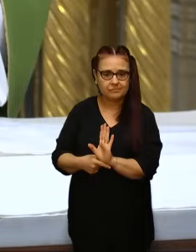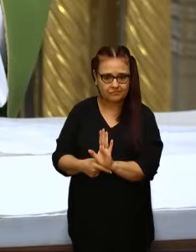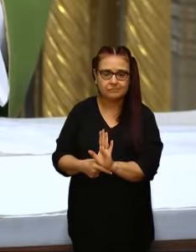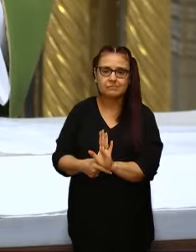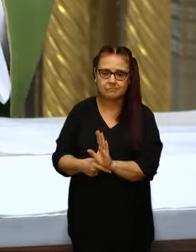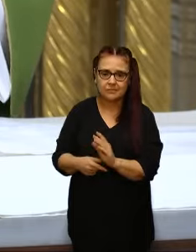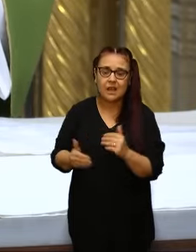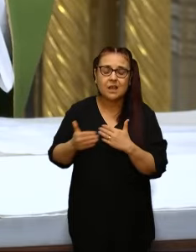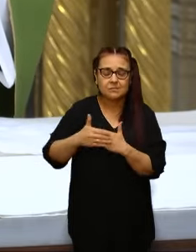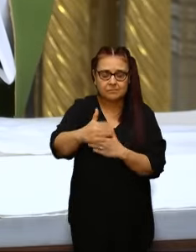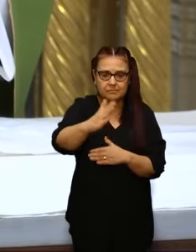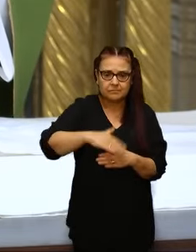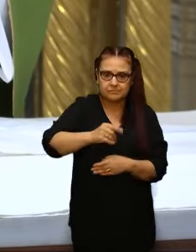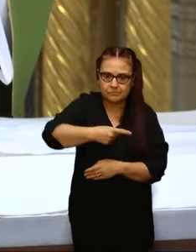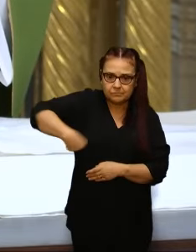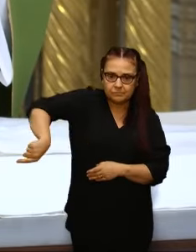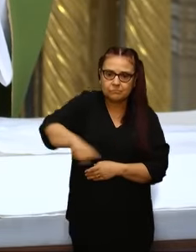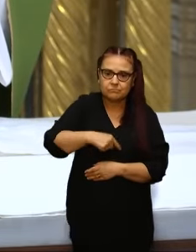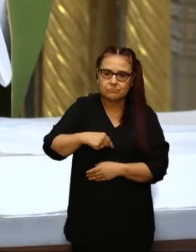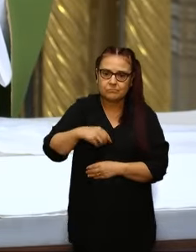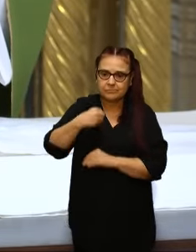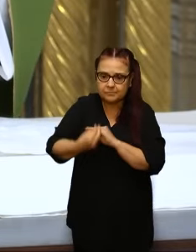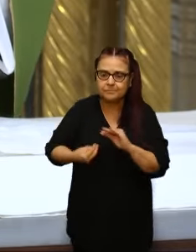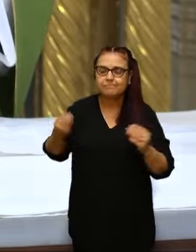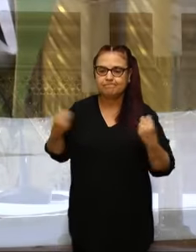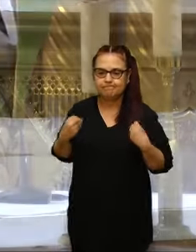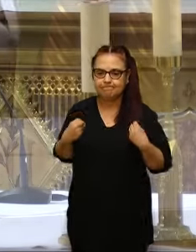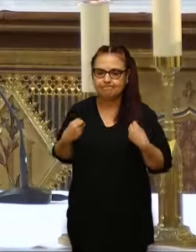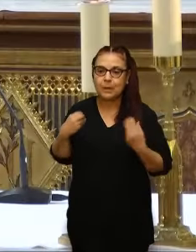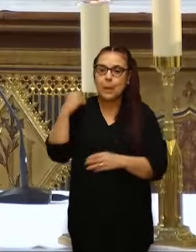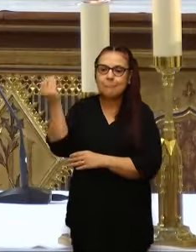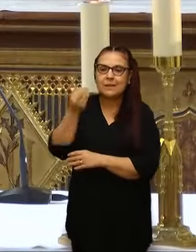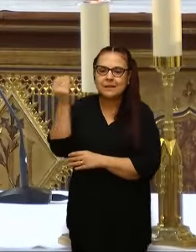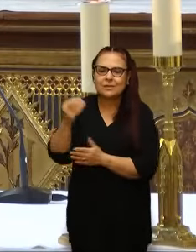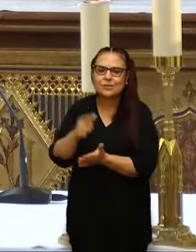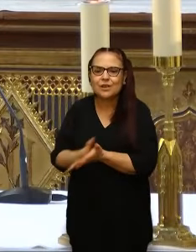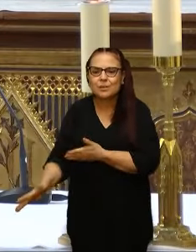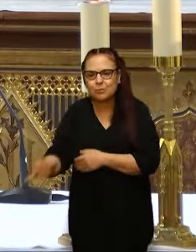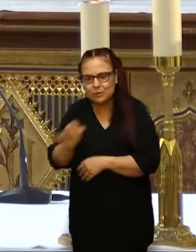te presentamos. Él será para nosotros pan de vida.